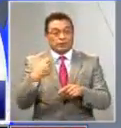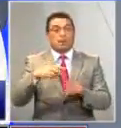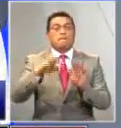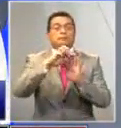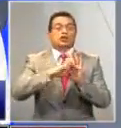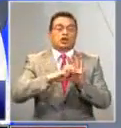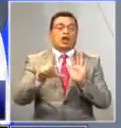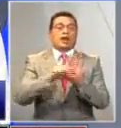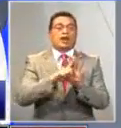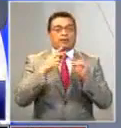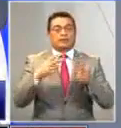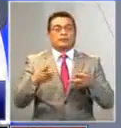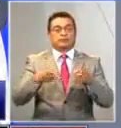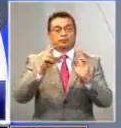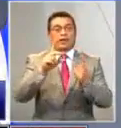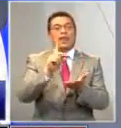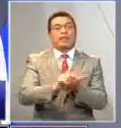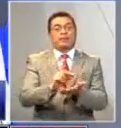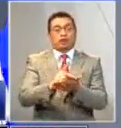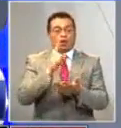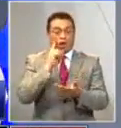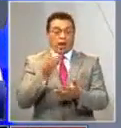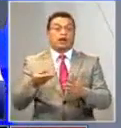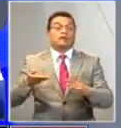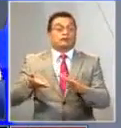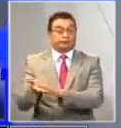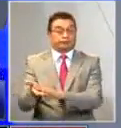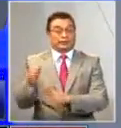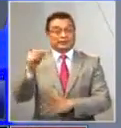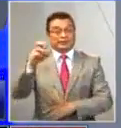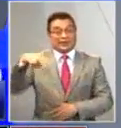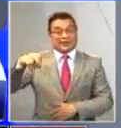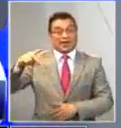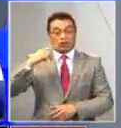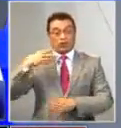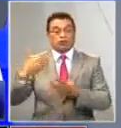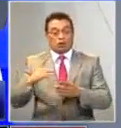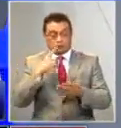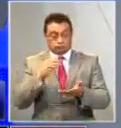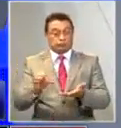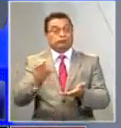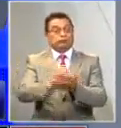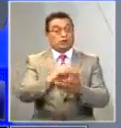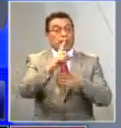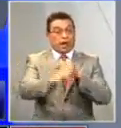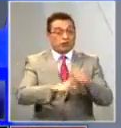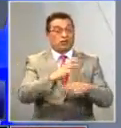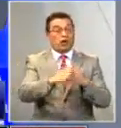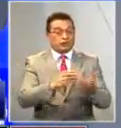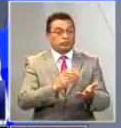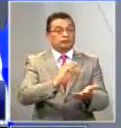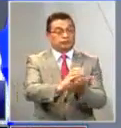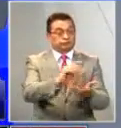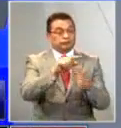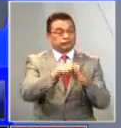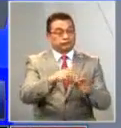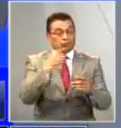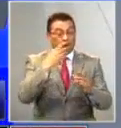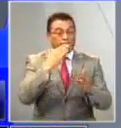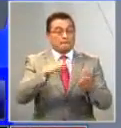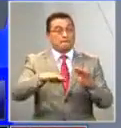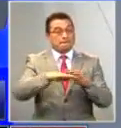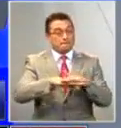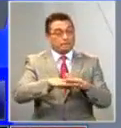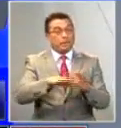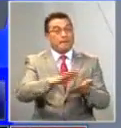ya fue aprobado en la Cámara de Diputados, que se encuentra en el Senado, que establece este régimen plurianual, establece un fondo de contingencia, establece pisos,